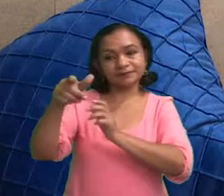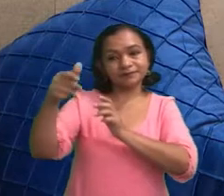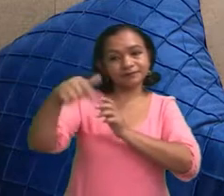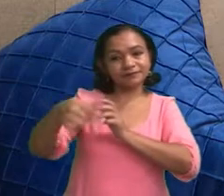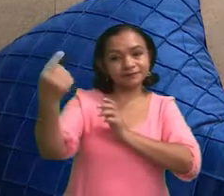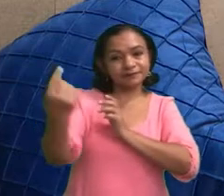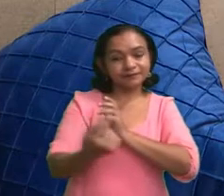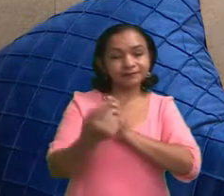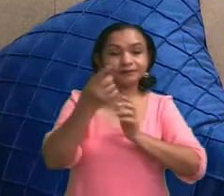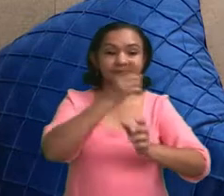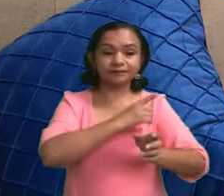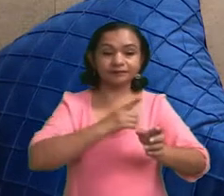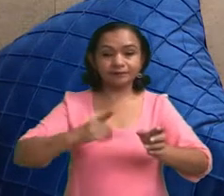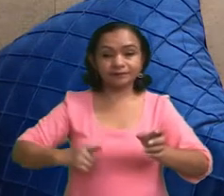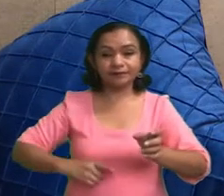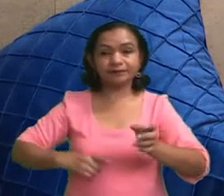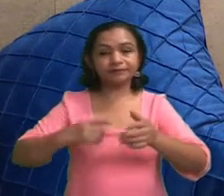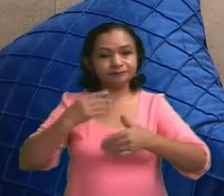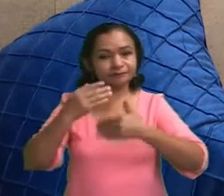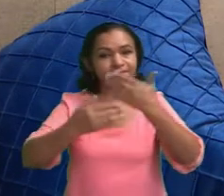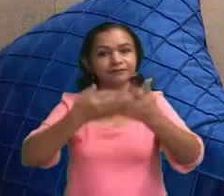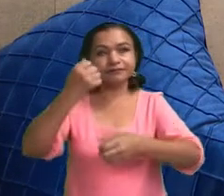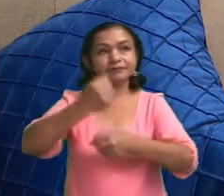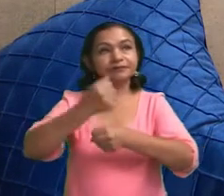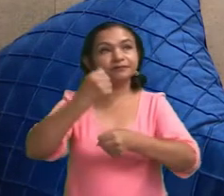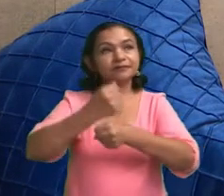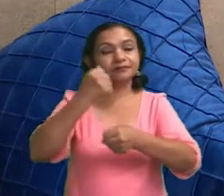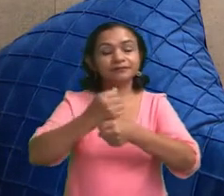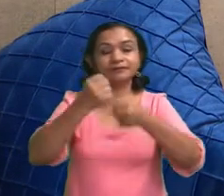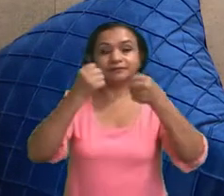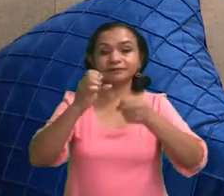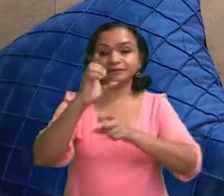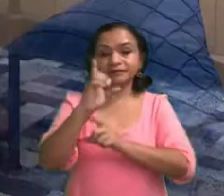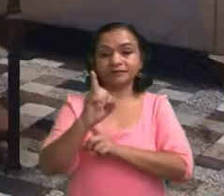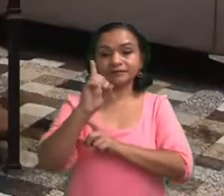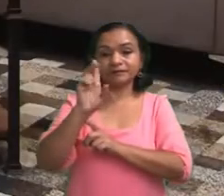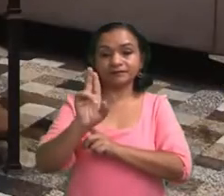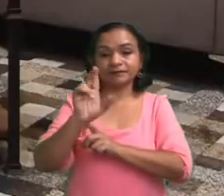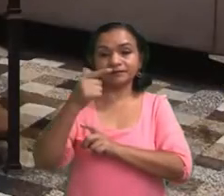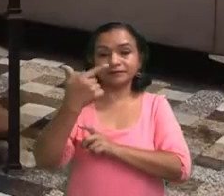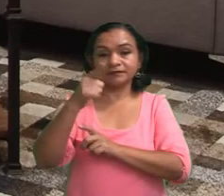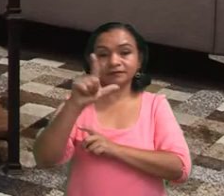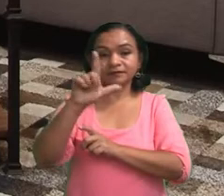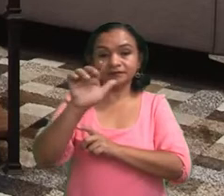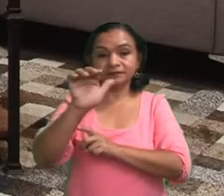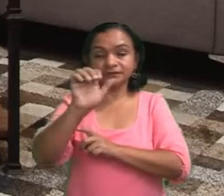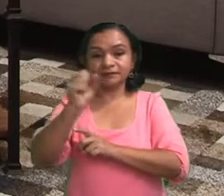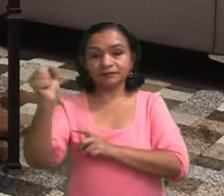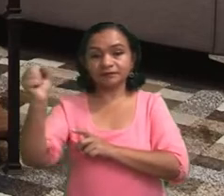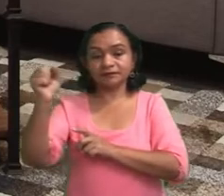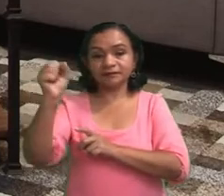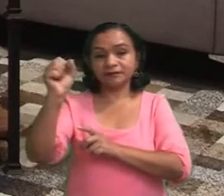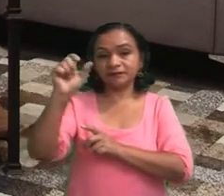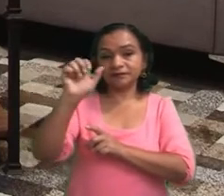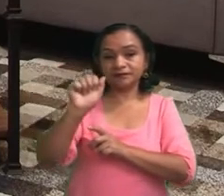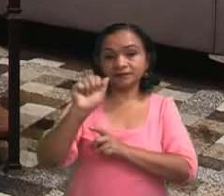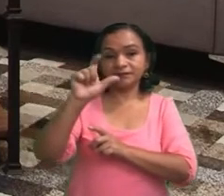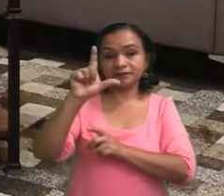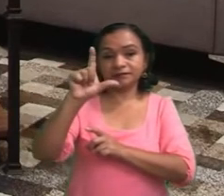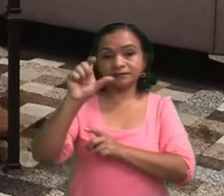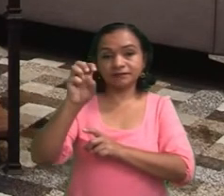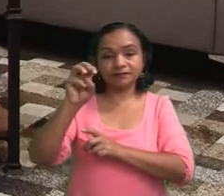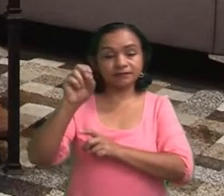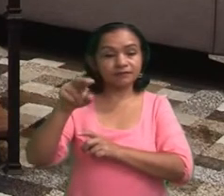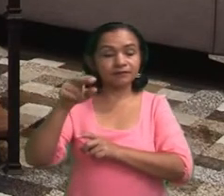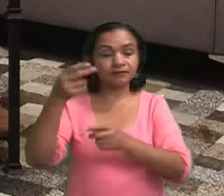estado inmerso dentro de este proceso, con el compañero Douglas Alemán, quien es integrante de la Comisión de Producción, Economía y Presupuesto